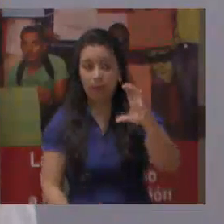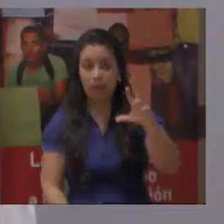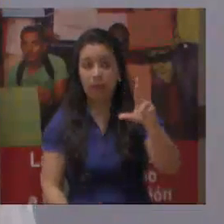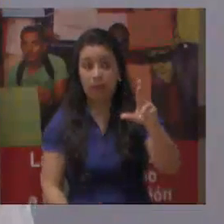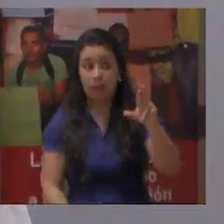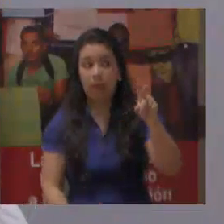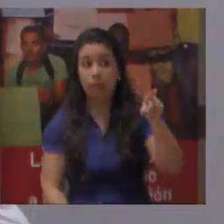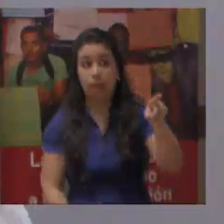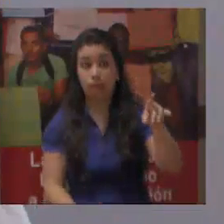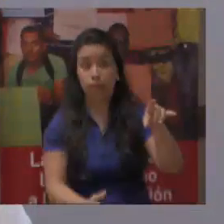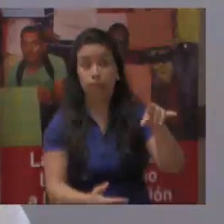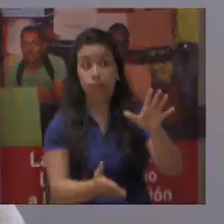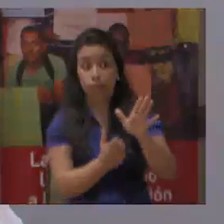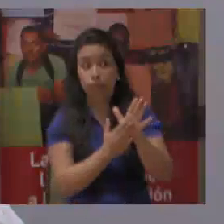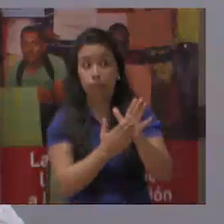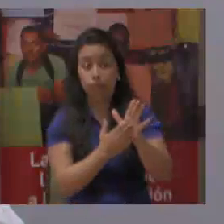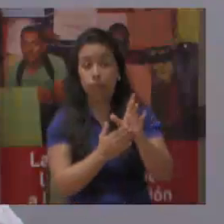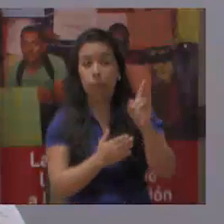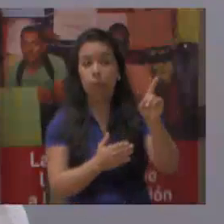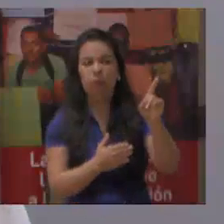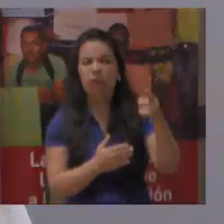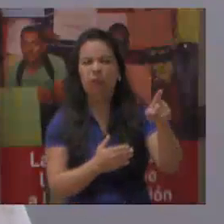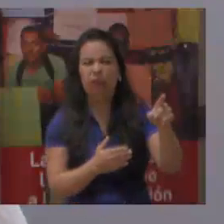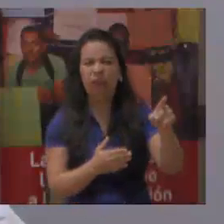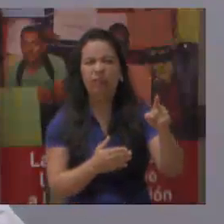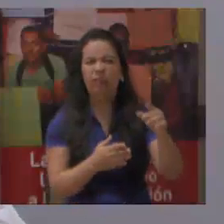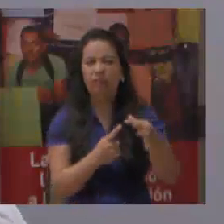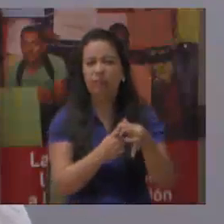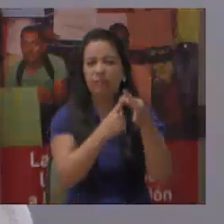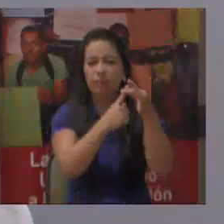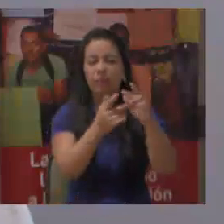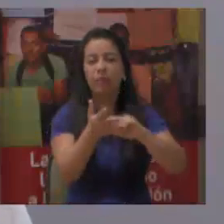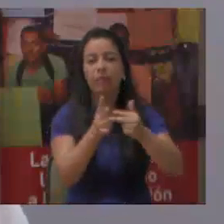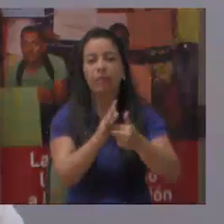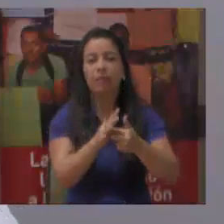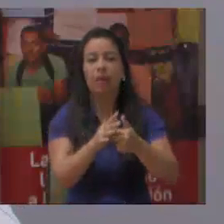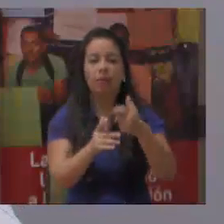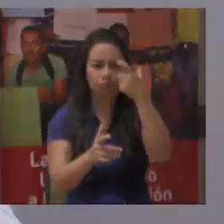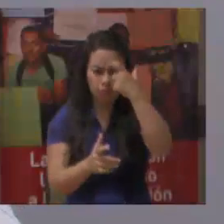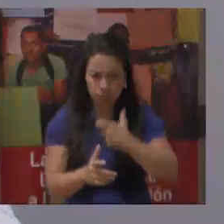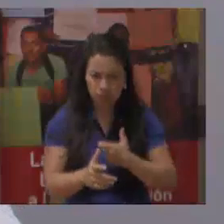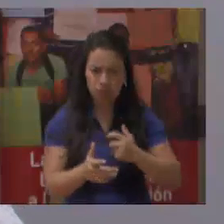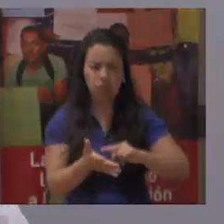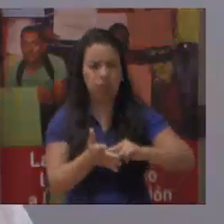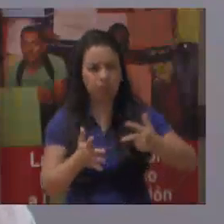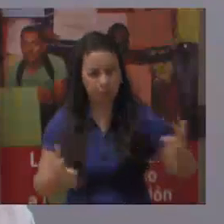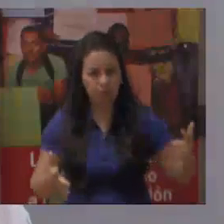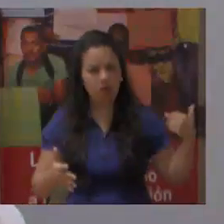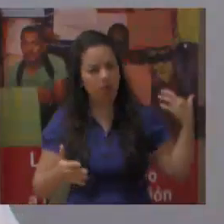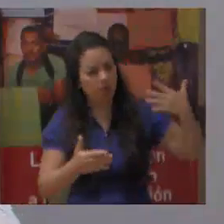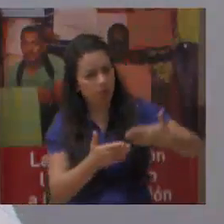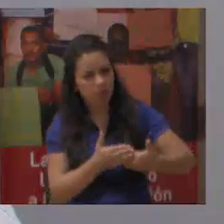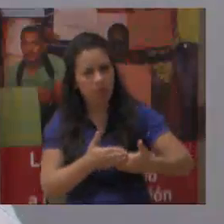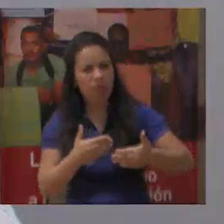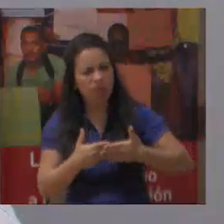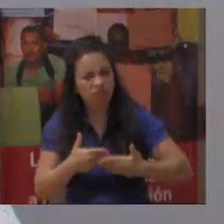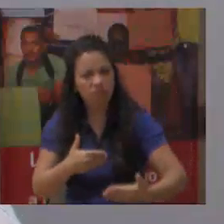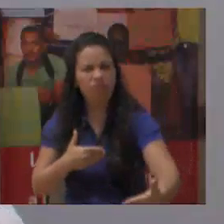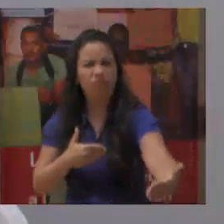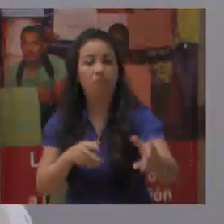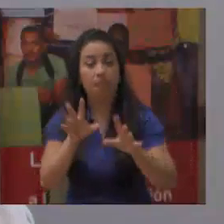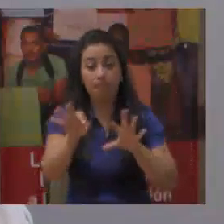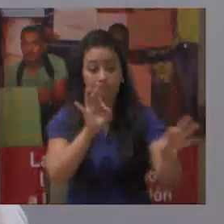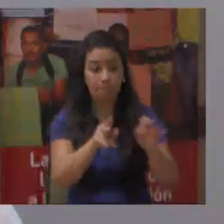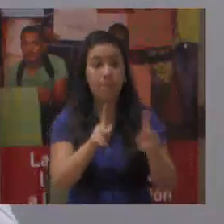una agencia técnica, seria, que trabaja con visión a largo plazo, que trabaja con la mejor